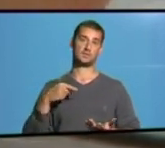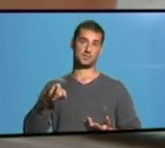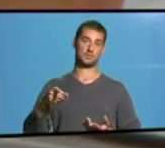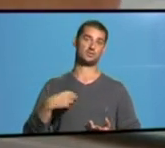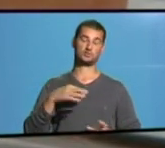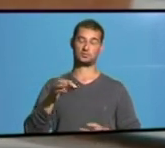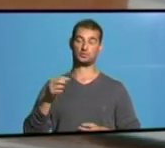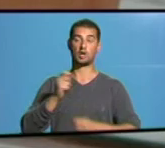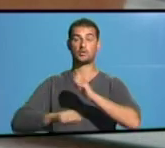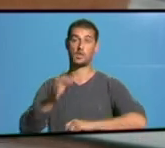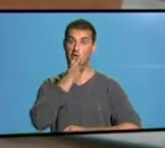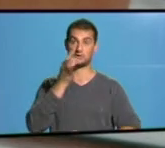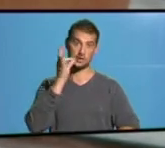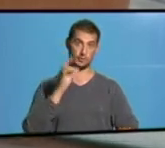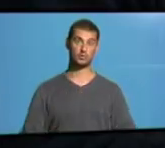de lucro.